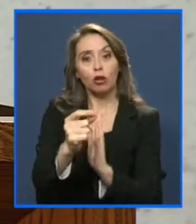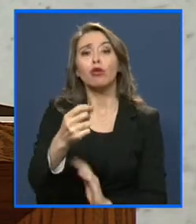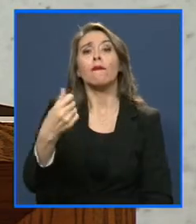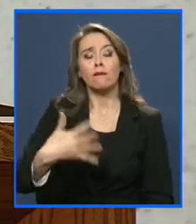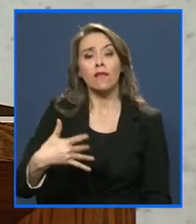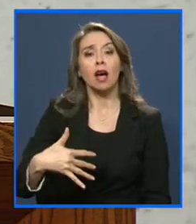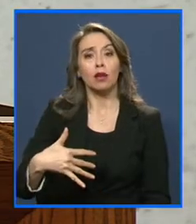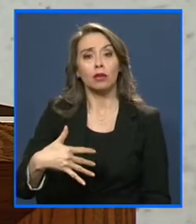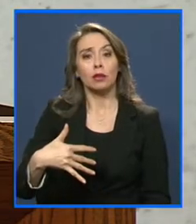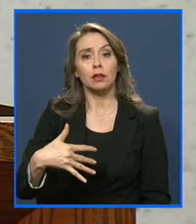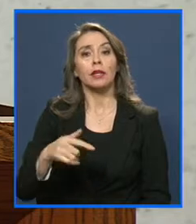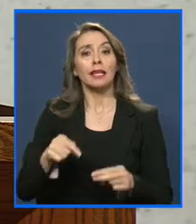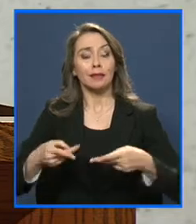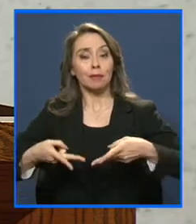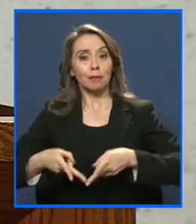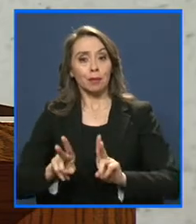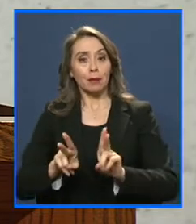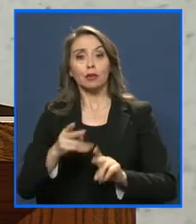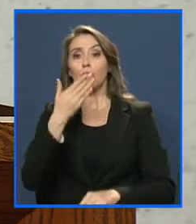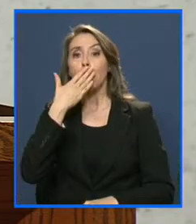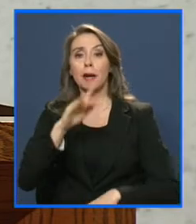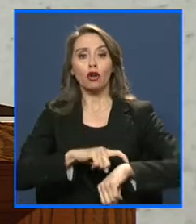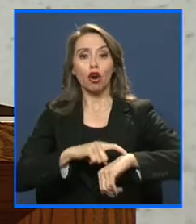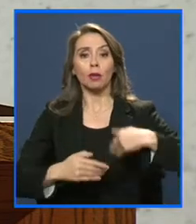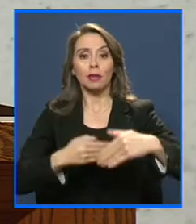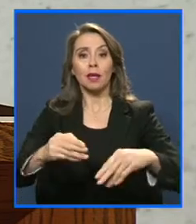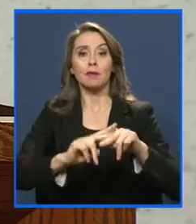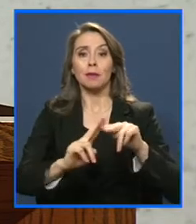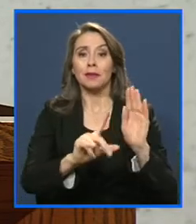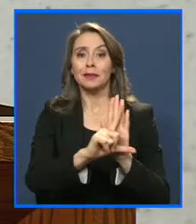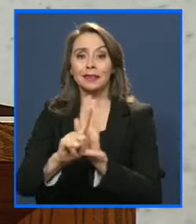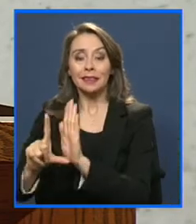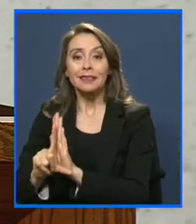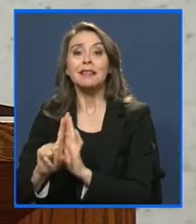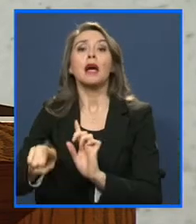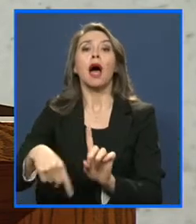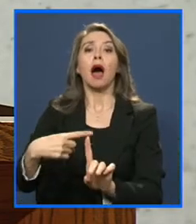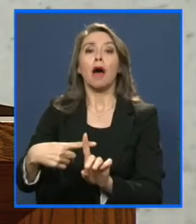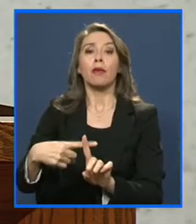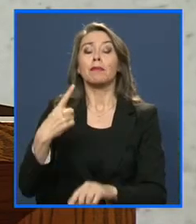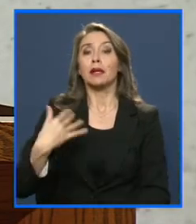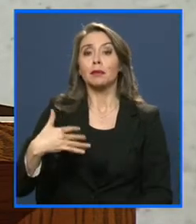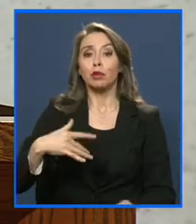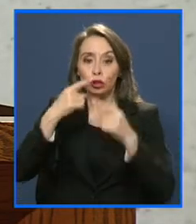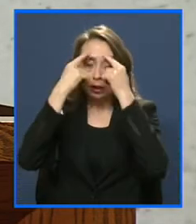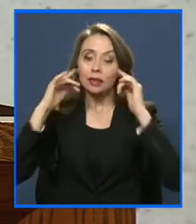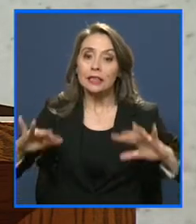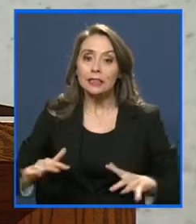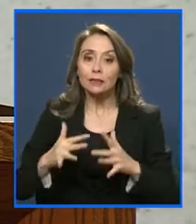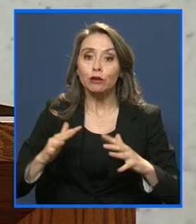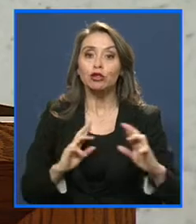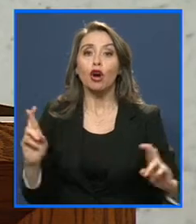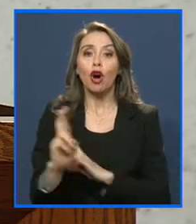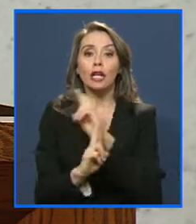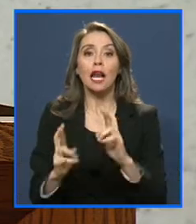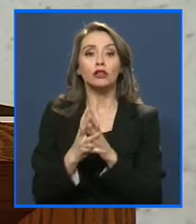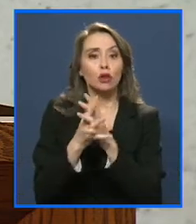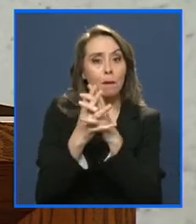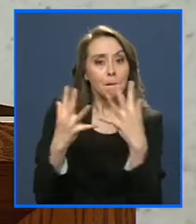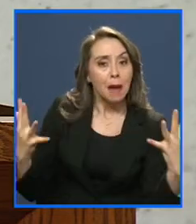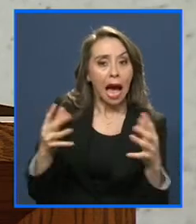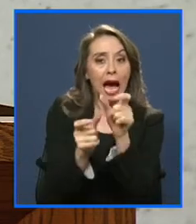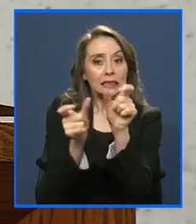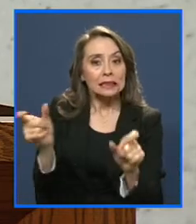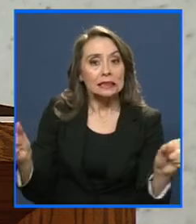lo que ha permitido mejorar los ritmos legislativos realizando además un importante esfuerzo para mantener una relación más amplia y